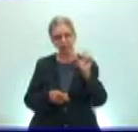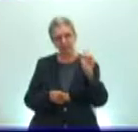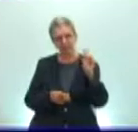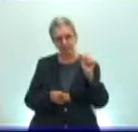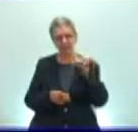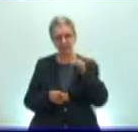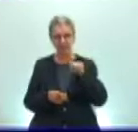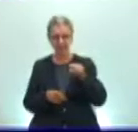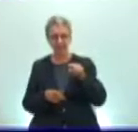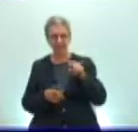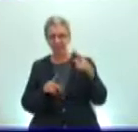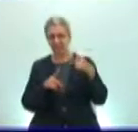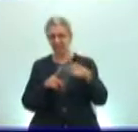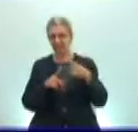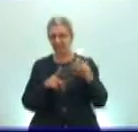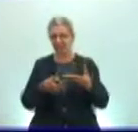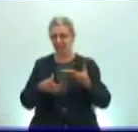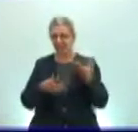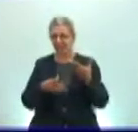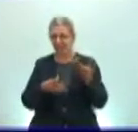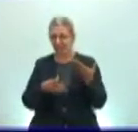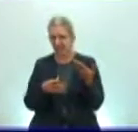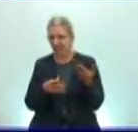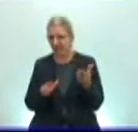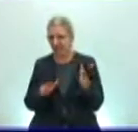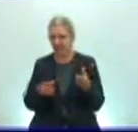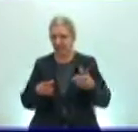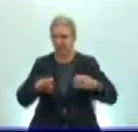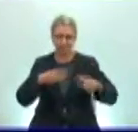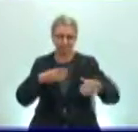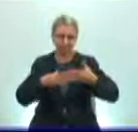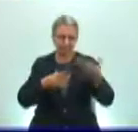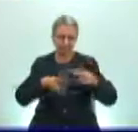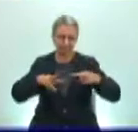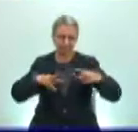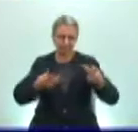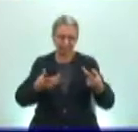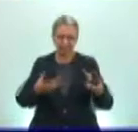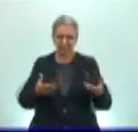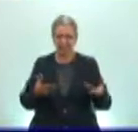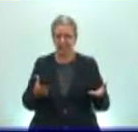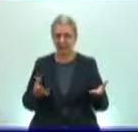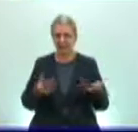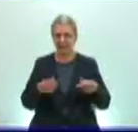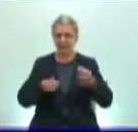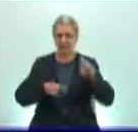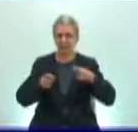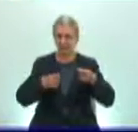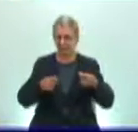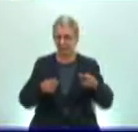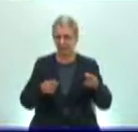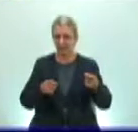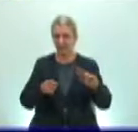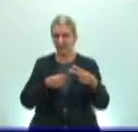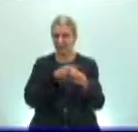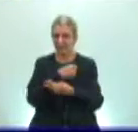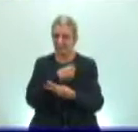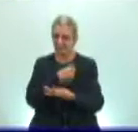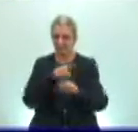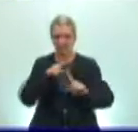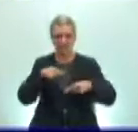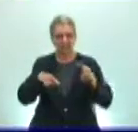fundamental de reconstruir la economía y desarrollar el país después de la